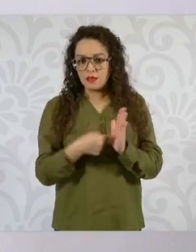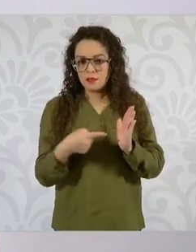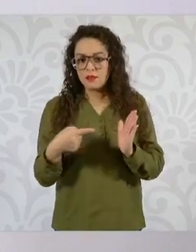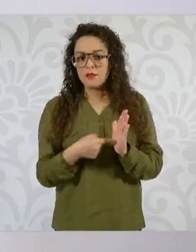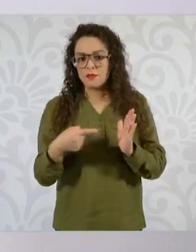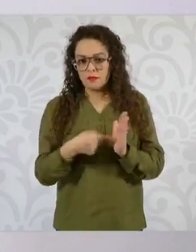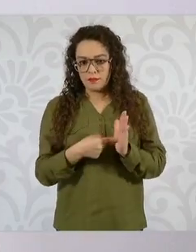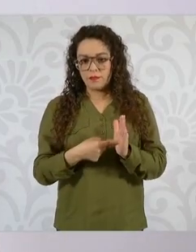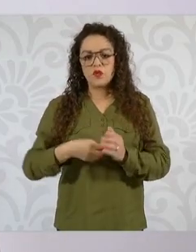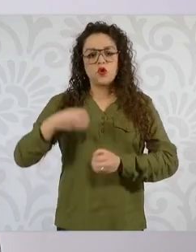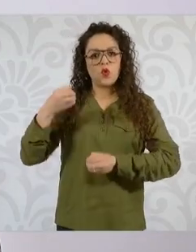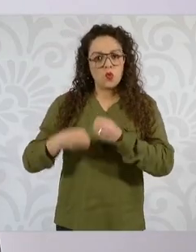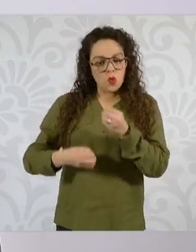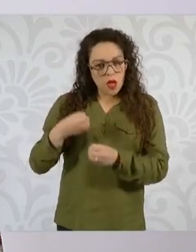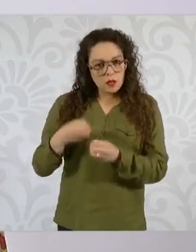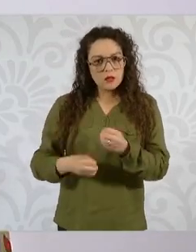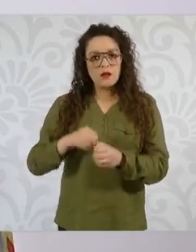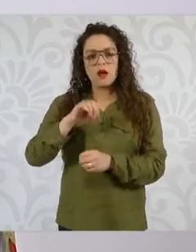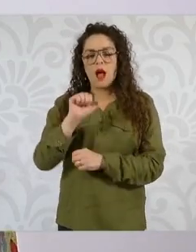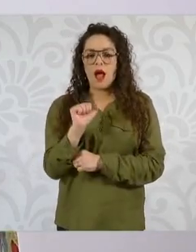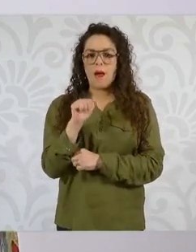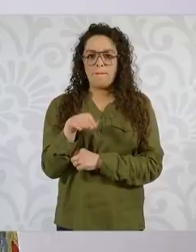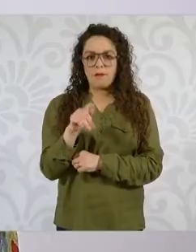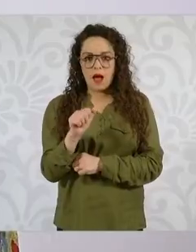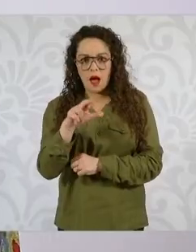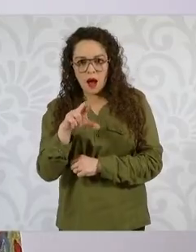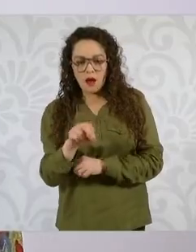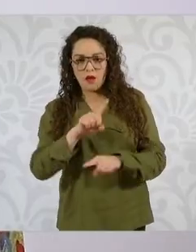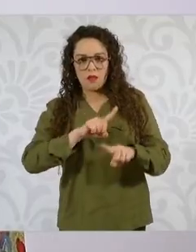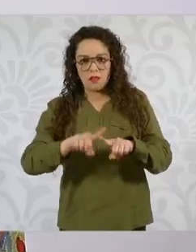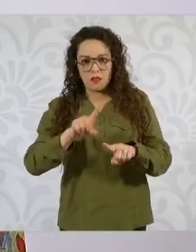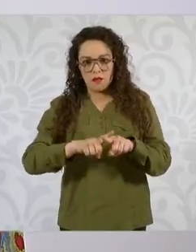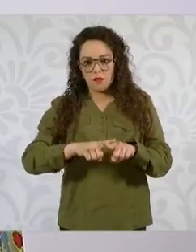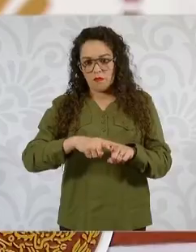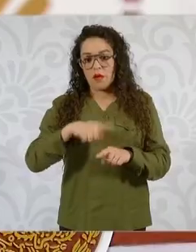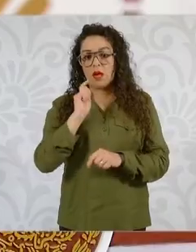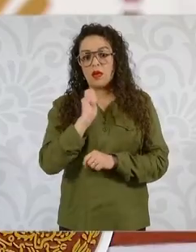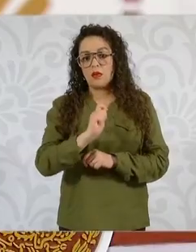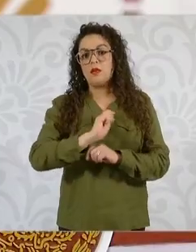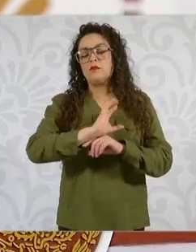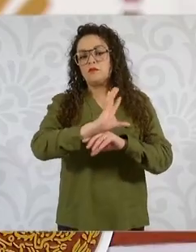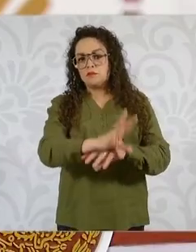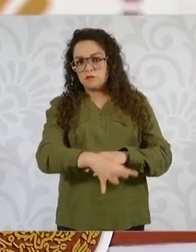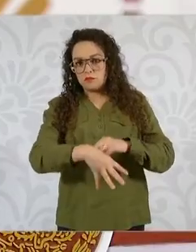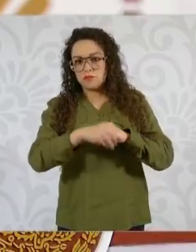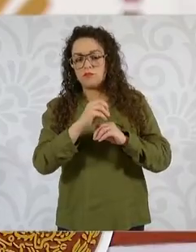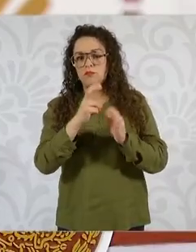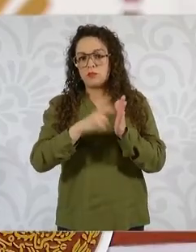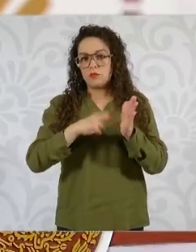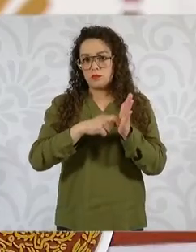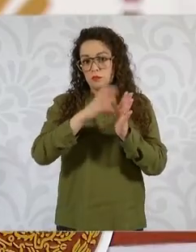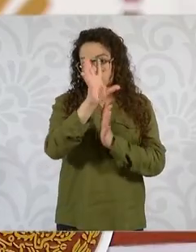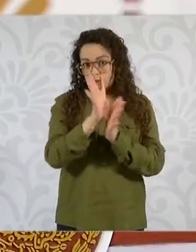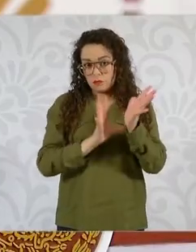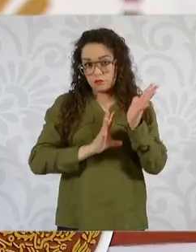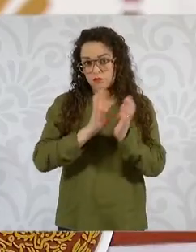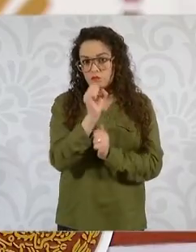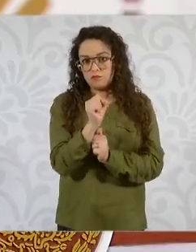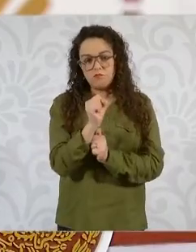constitucional de los amparos y demás en contra de las adiciones o reformas a la Constitución.